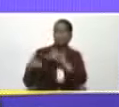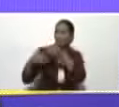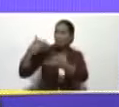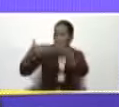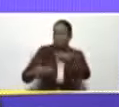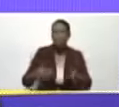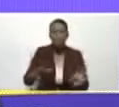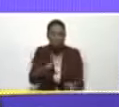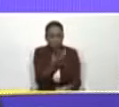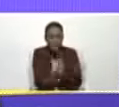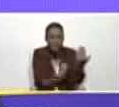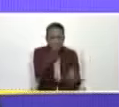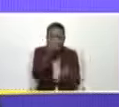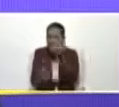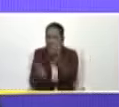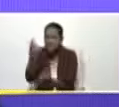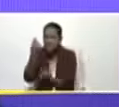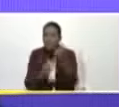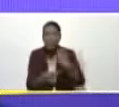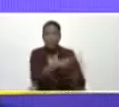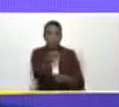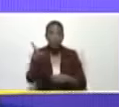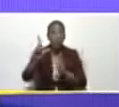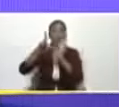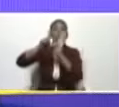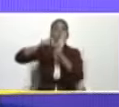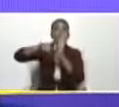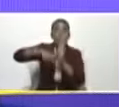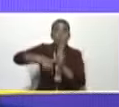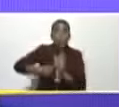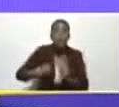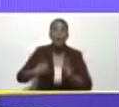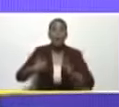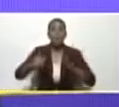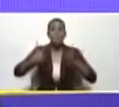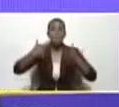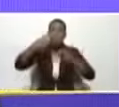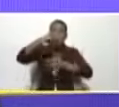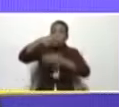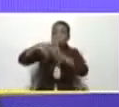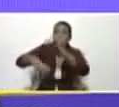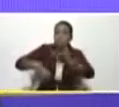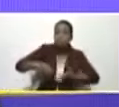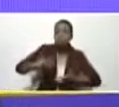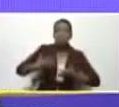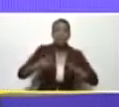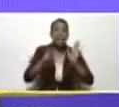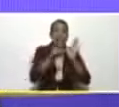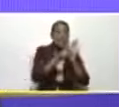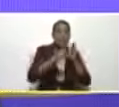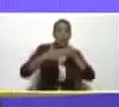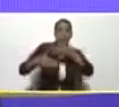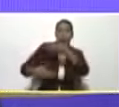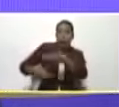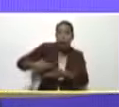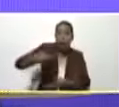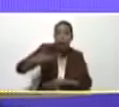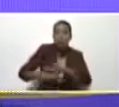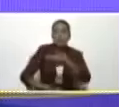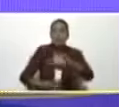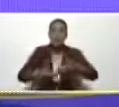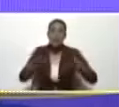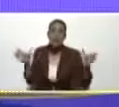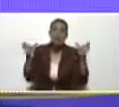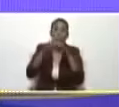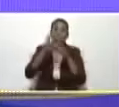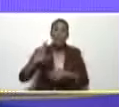XX y luego de haber gestado un proceso de Liceo en Liceo se ha reunido